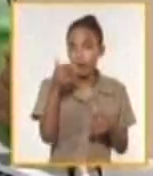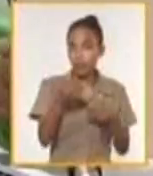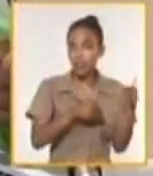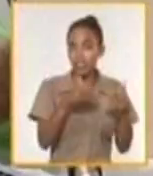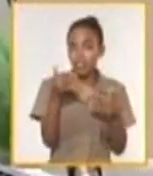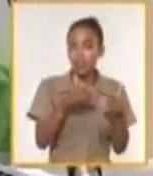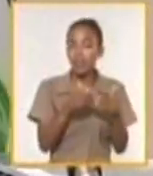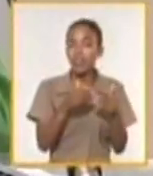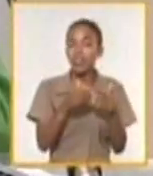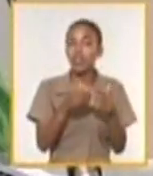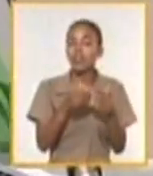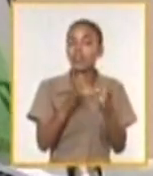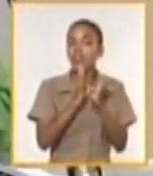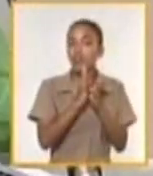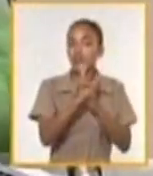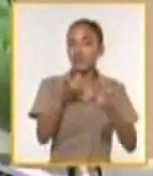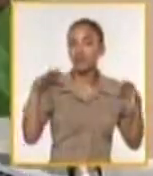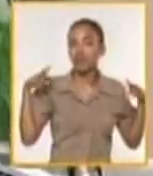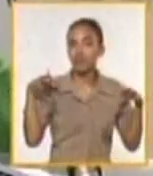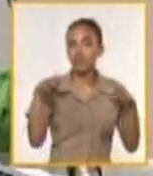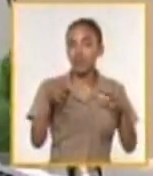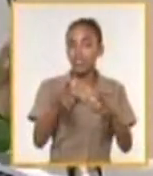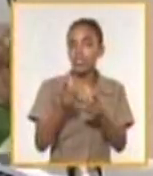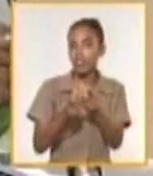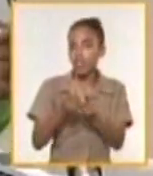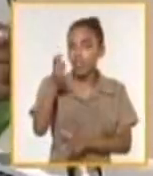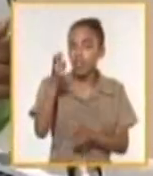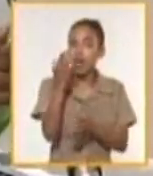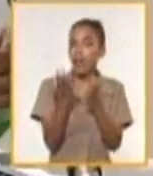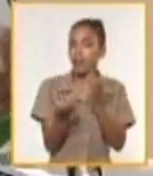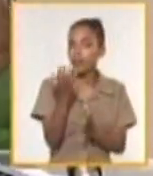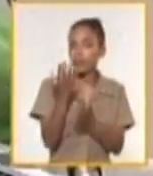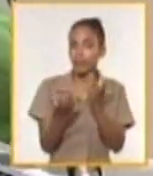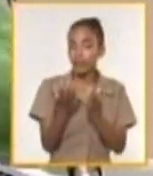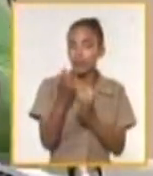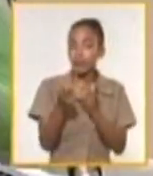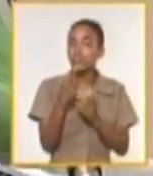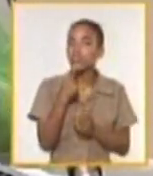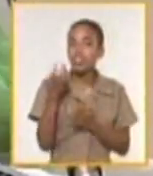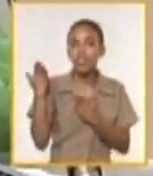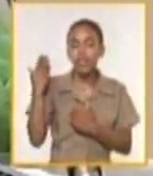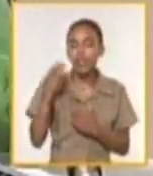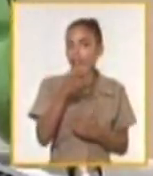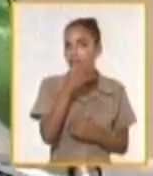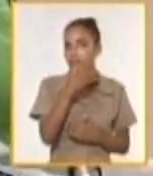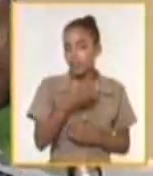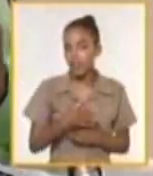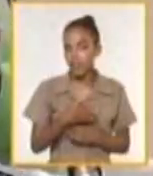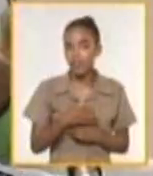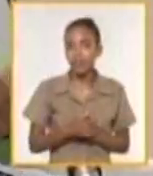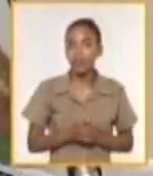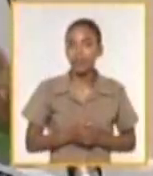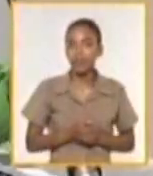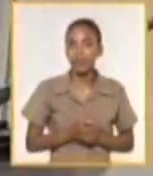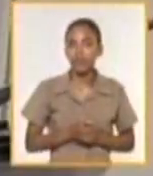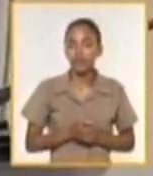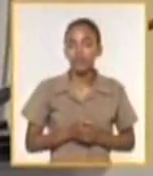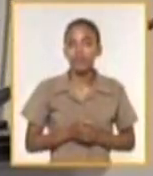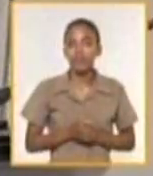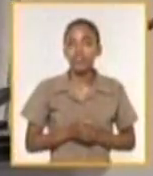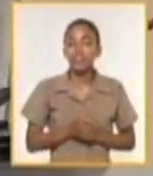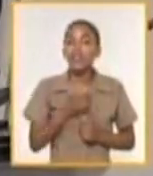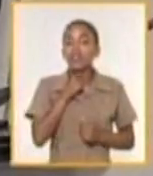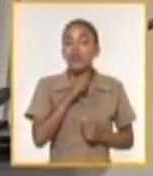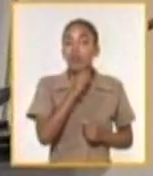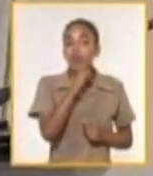denuncia ese golpe de Estado, ese zarpazo, como le llamó Fidel, desde el primer momento. Integra también uno de los dos